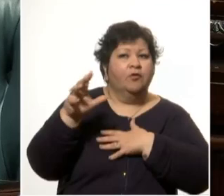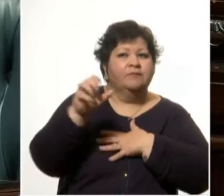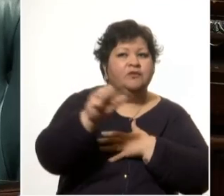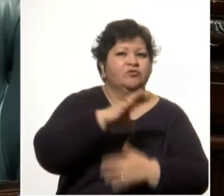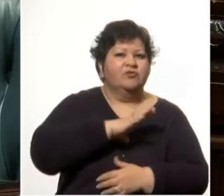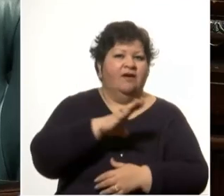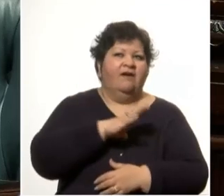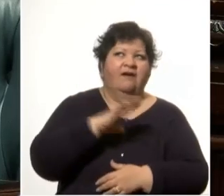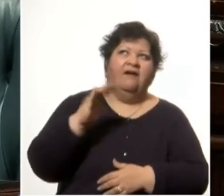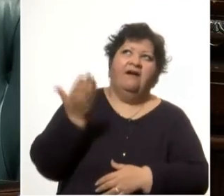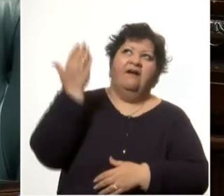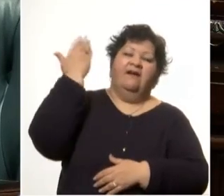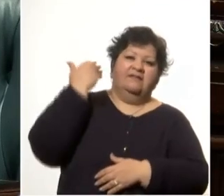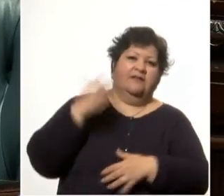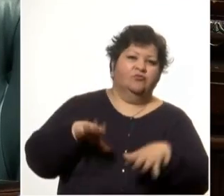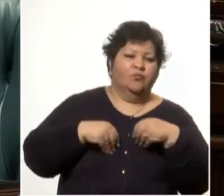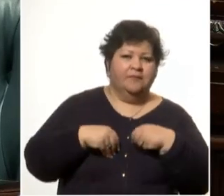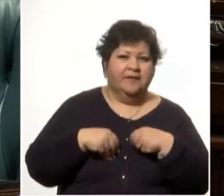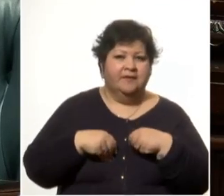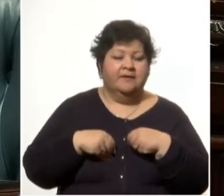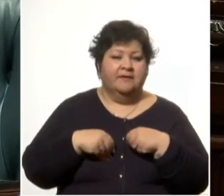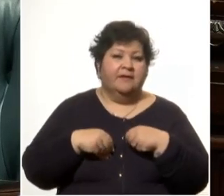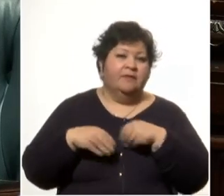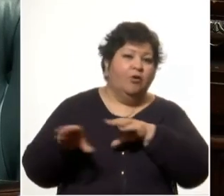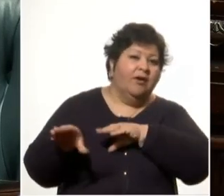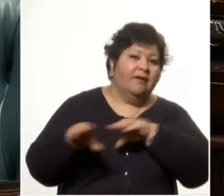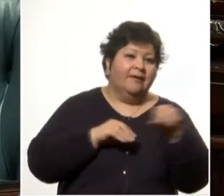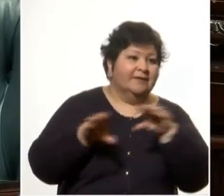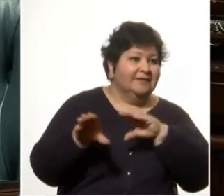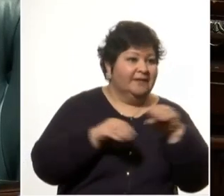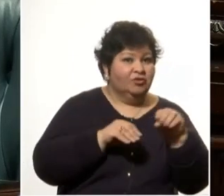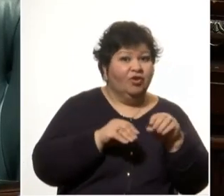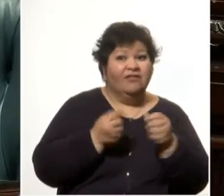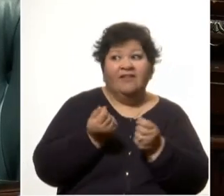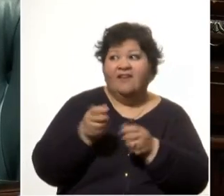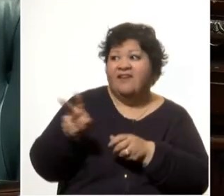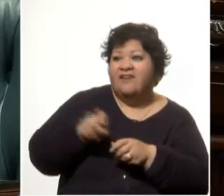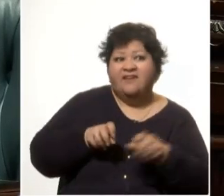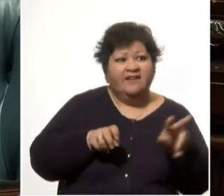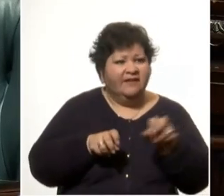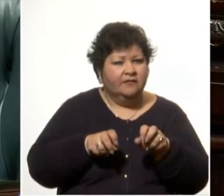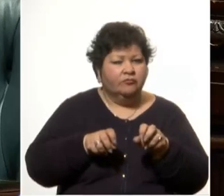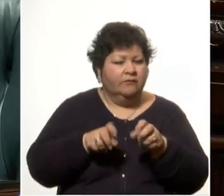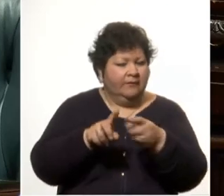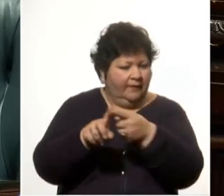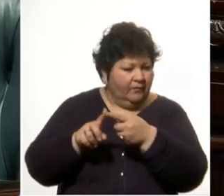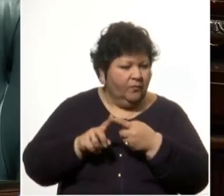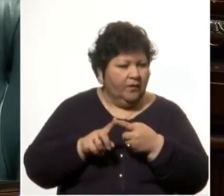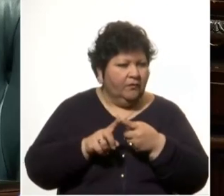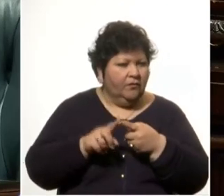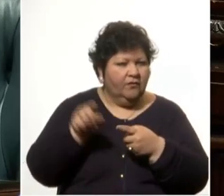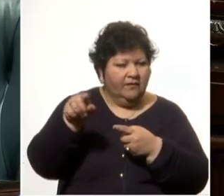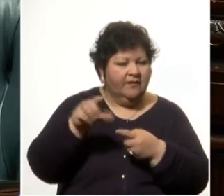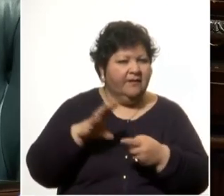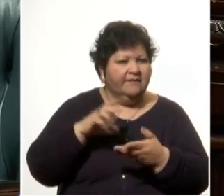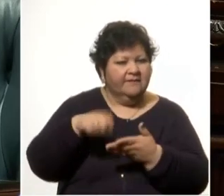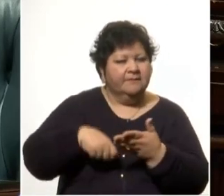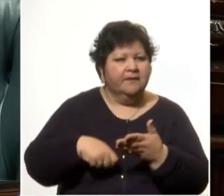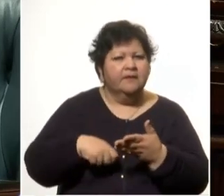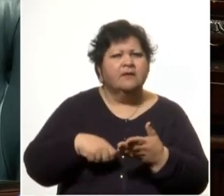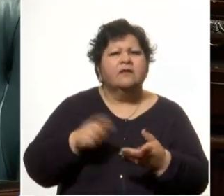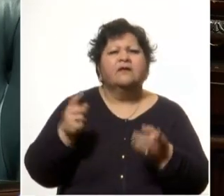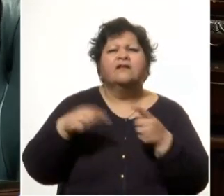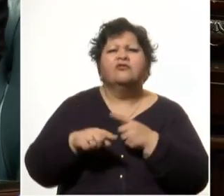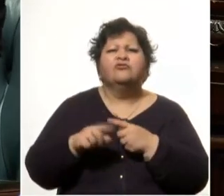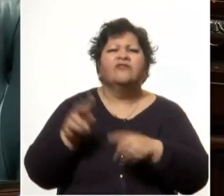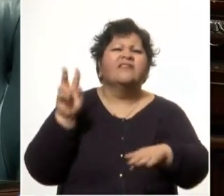asumidos y por las reasignaciones de ingresos que surgen del acuerdo. Cabe preguntarse nuevamente dónde quedó